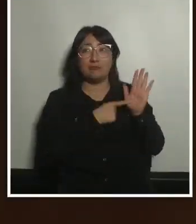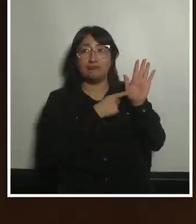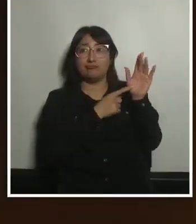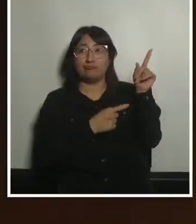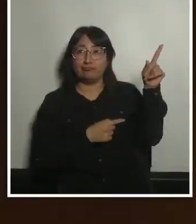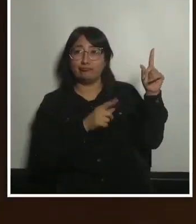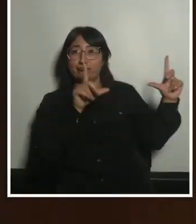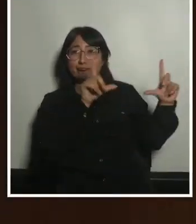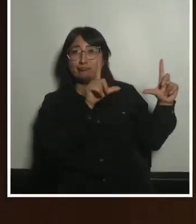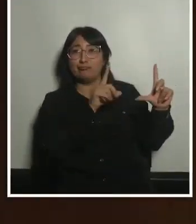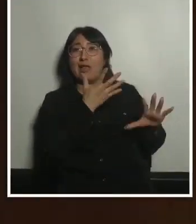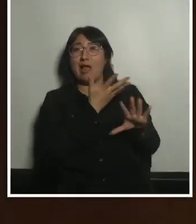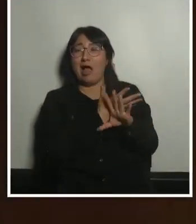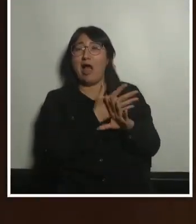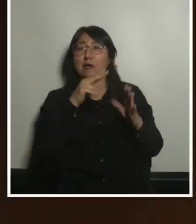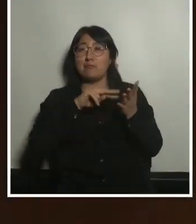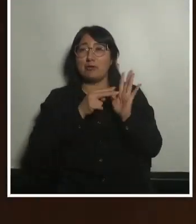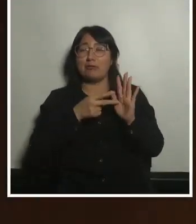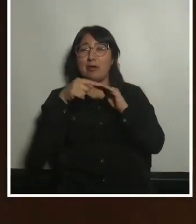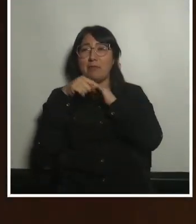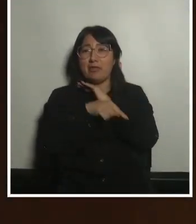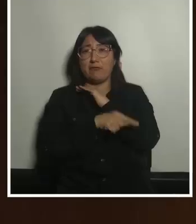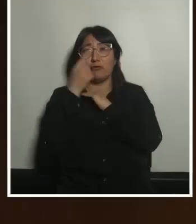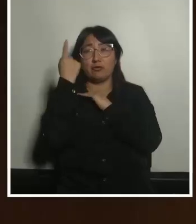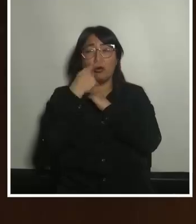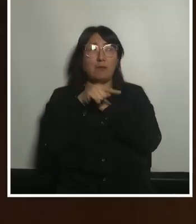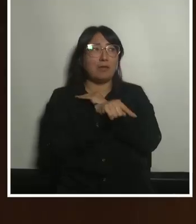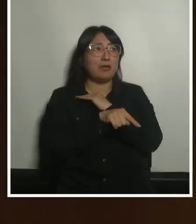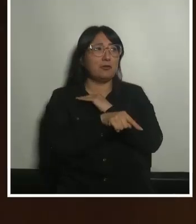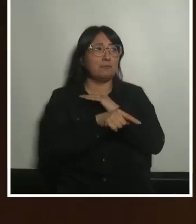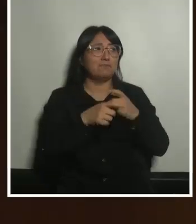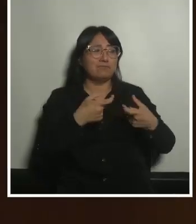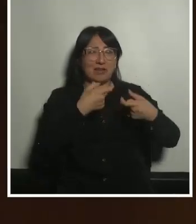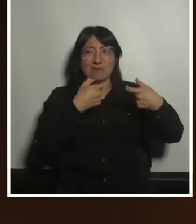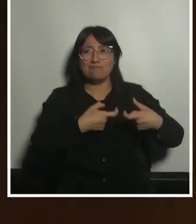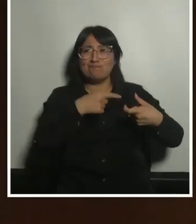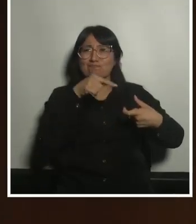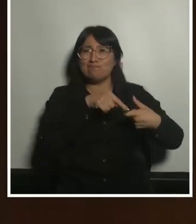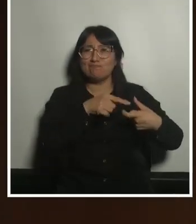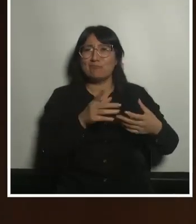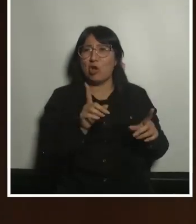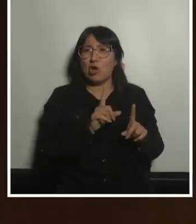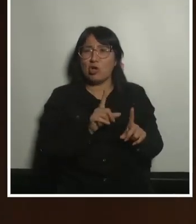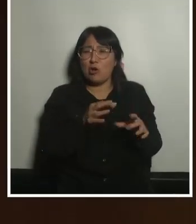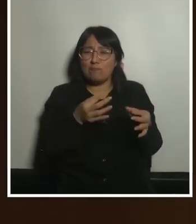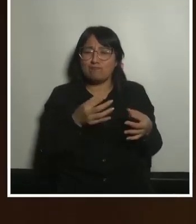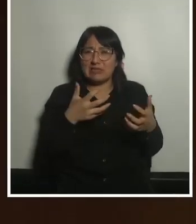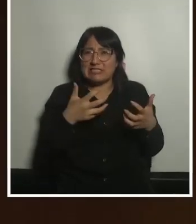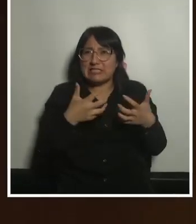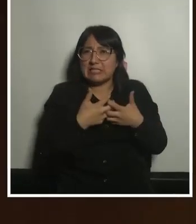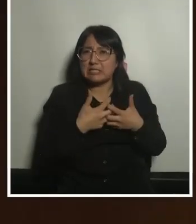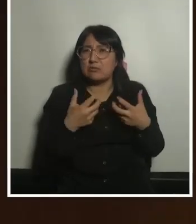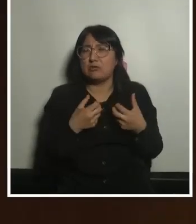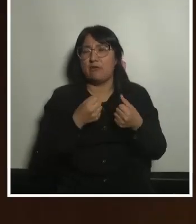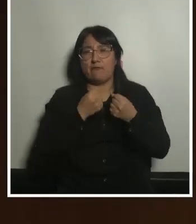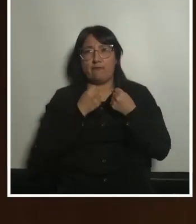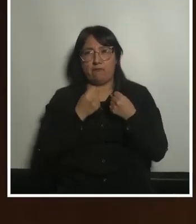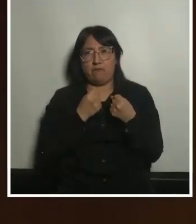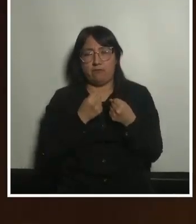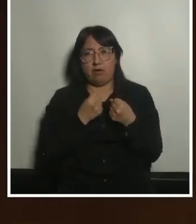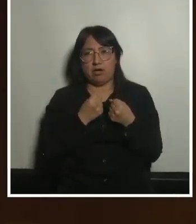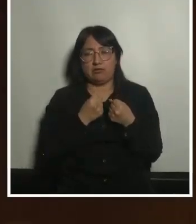un problema de fondo, pero básicamente las zonificaciones no se articulan de manera fuerte